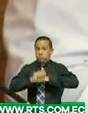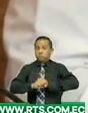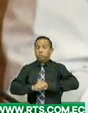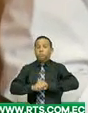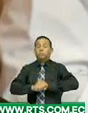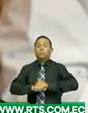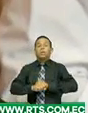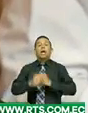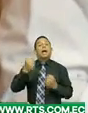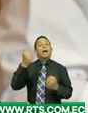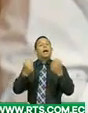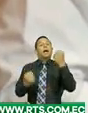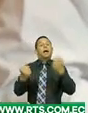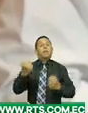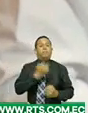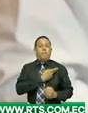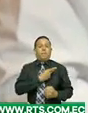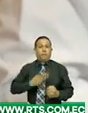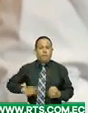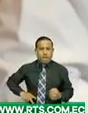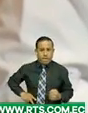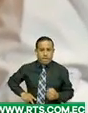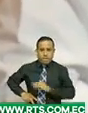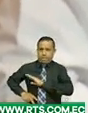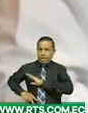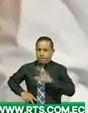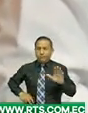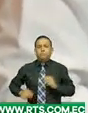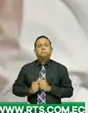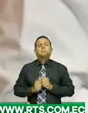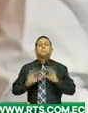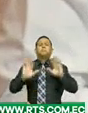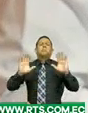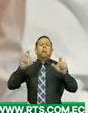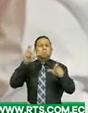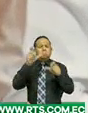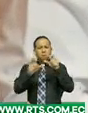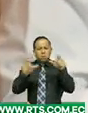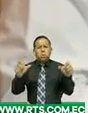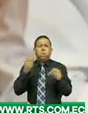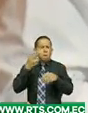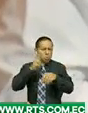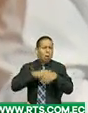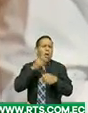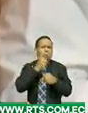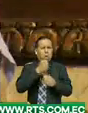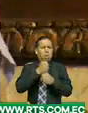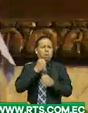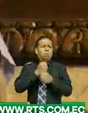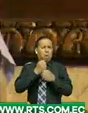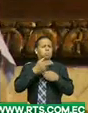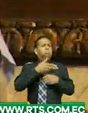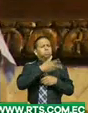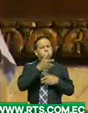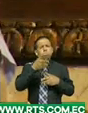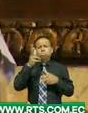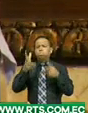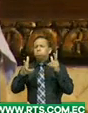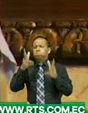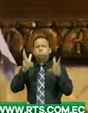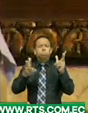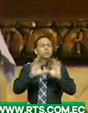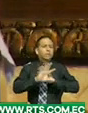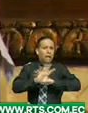para vehículos particulares. La gente puede trabajar hasta el horario que quiera. Con las excepciones